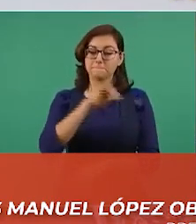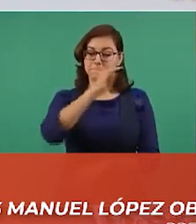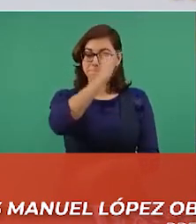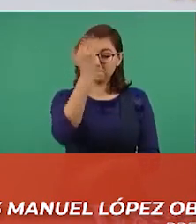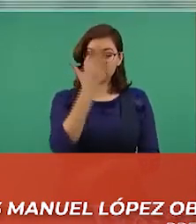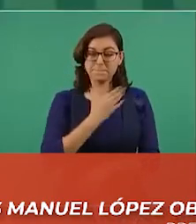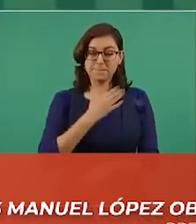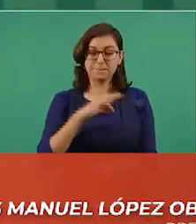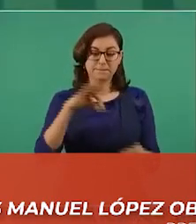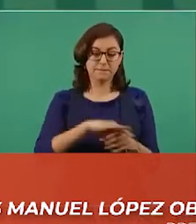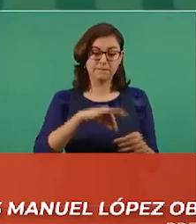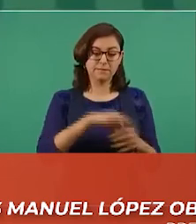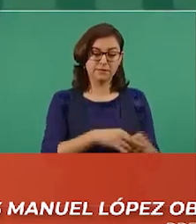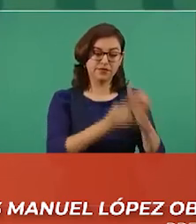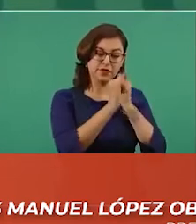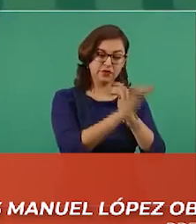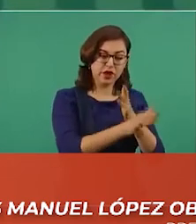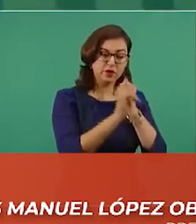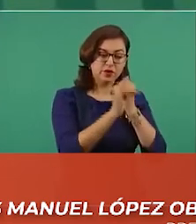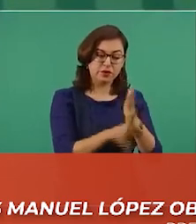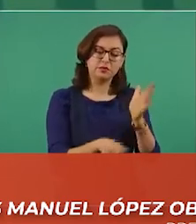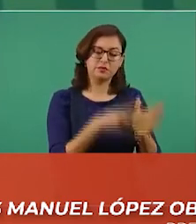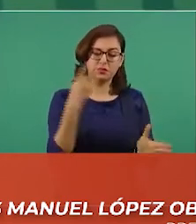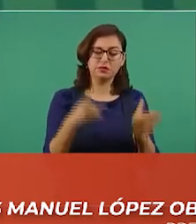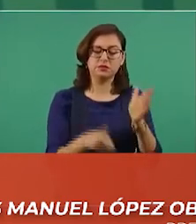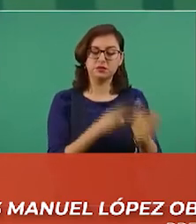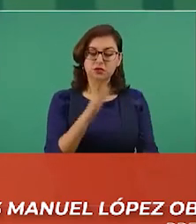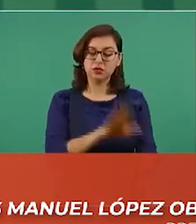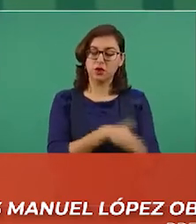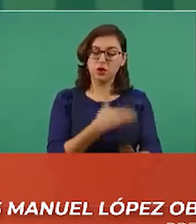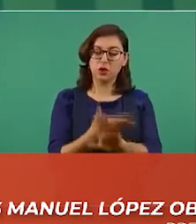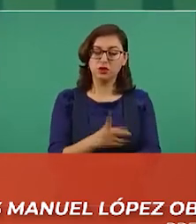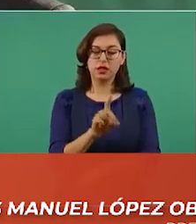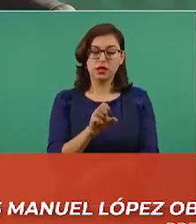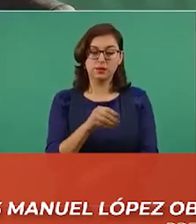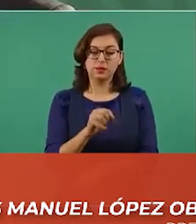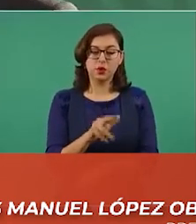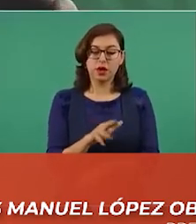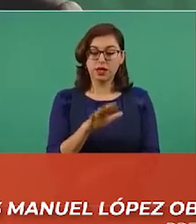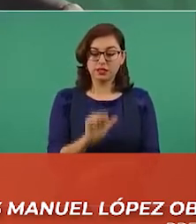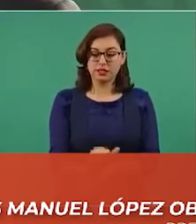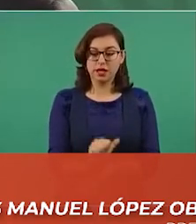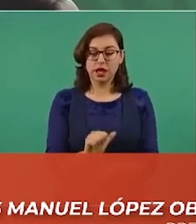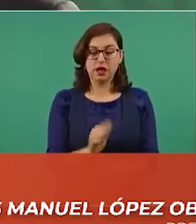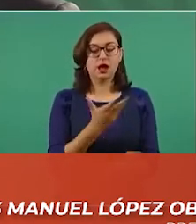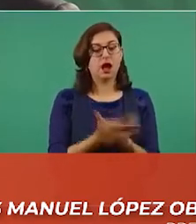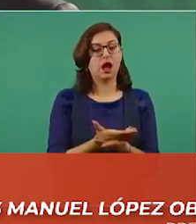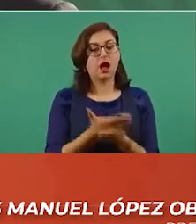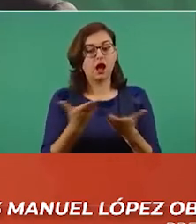de fraudes electorales, de prácticas antidemocráticas. Ahora